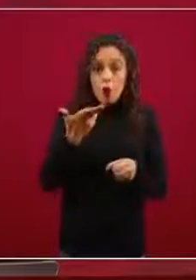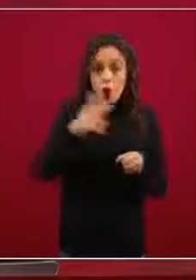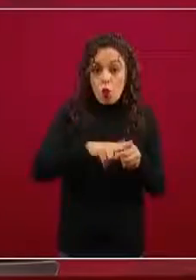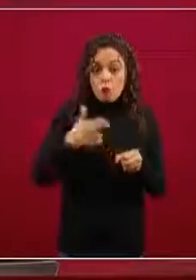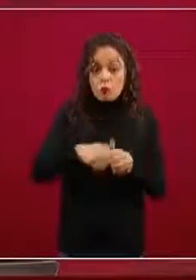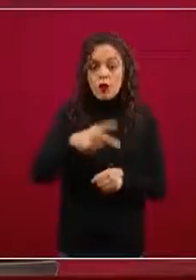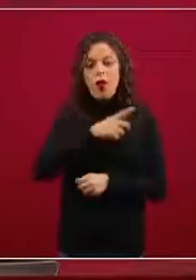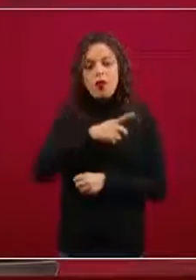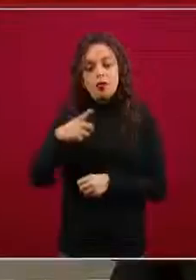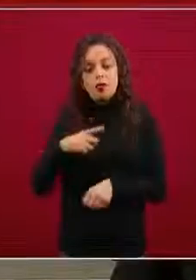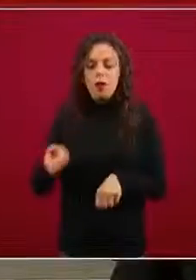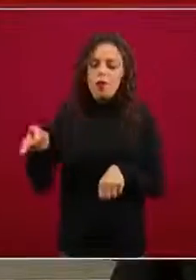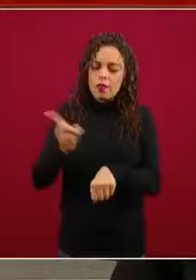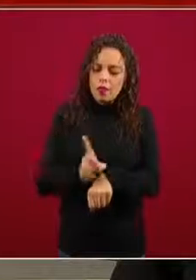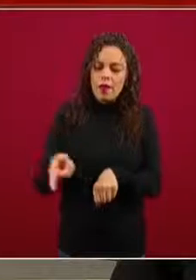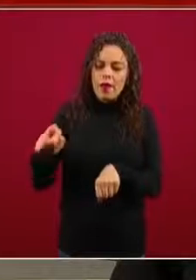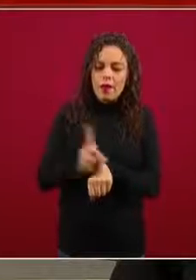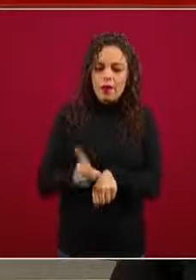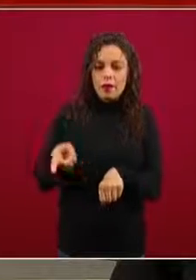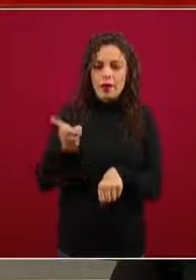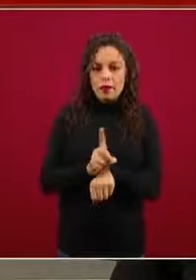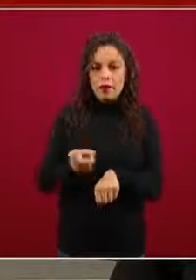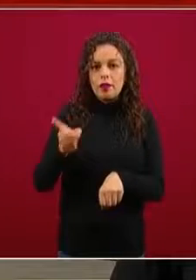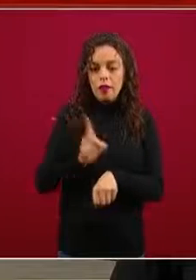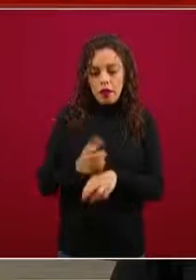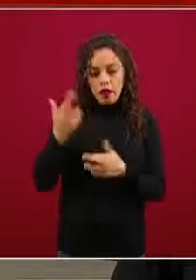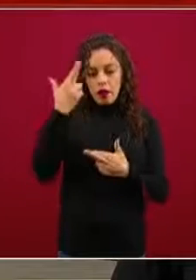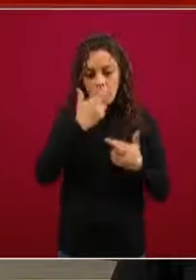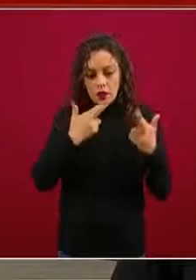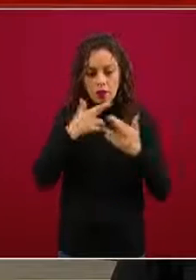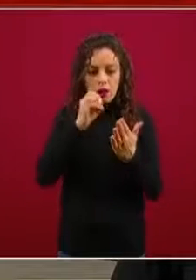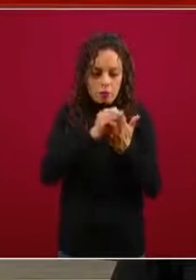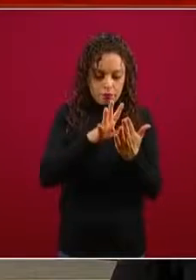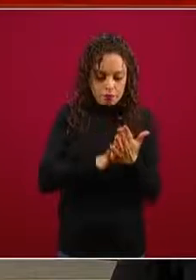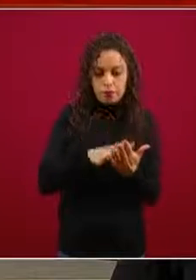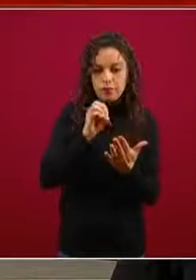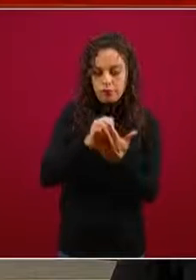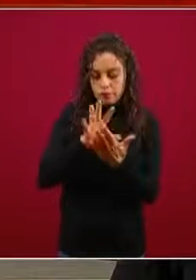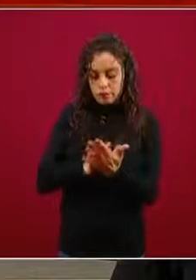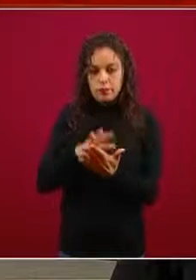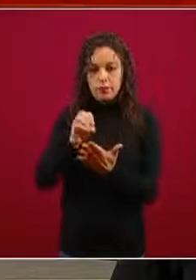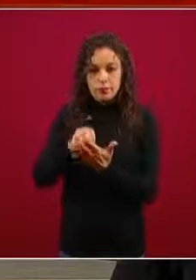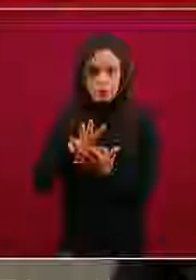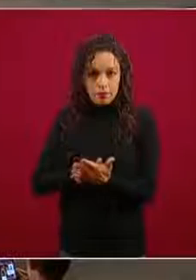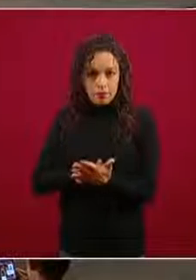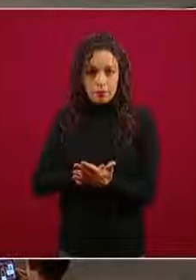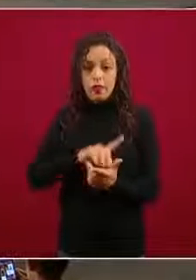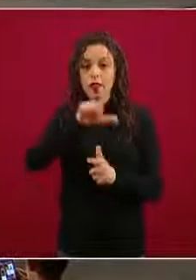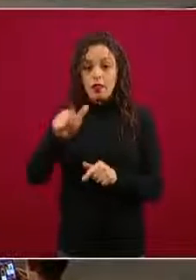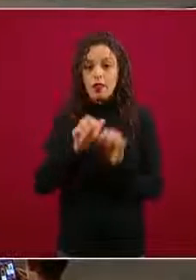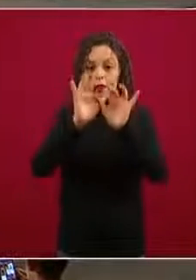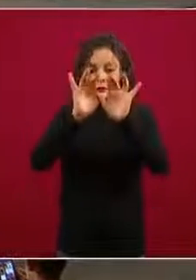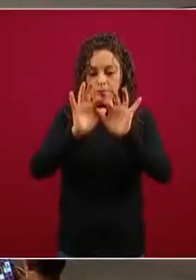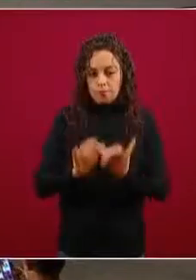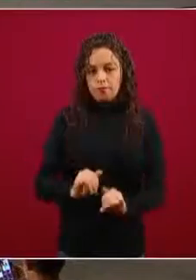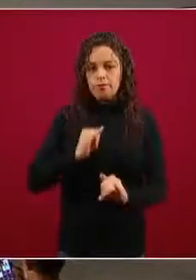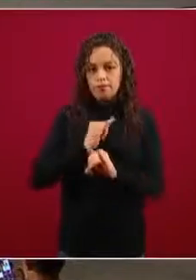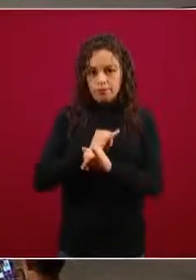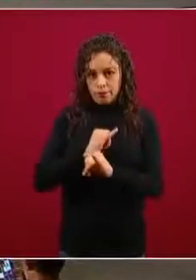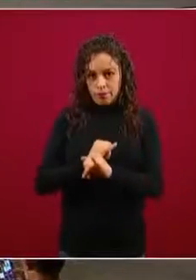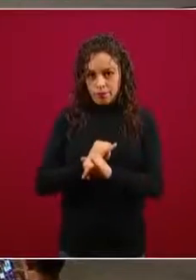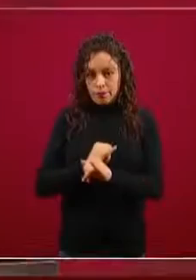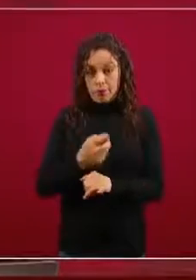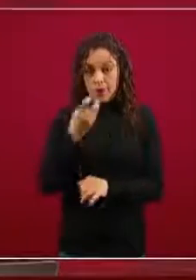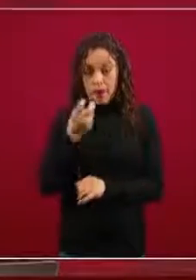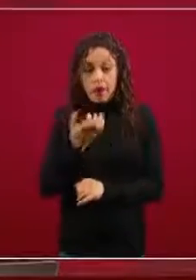diario, pero la mecánica de integrar ese censo diario y cargarlo a una plataforma no es algo que ocurra en forma ordinaria en los hospitales de